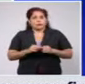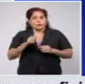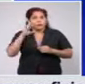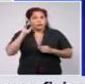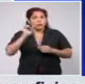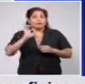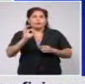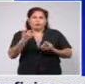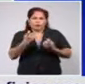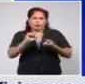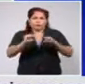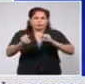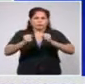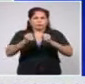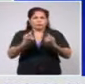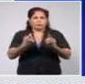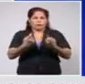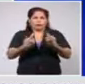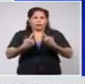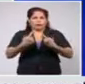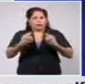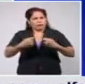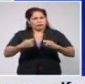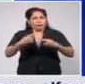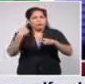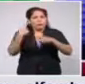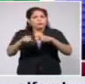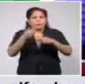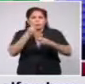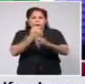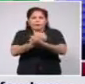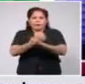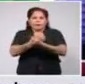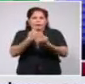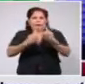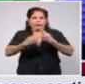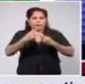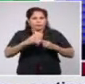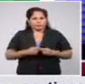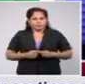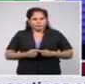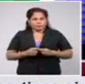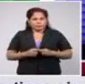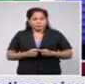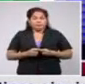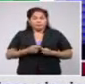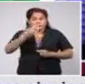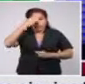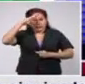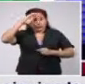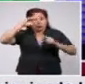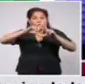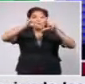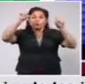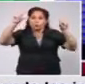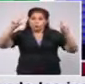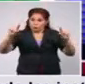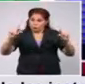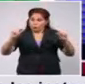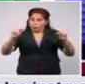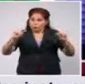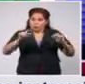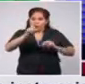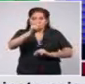todavía puede tener un riesgo como tal. De esta forma, Cuba, con una tasa de